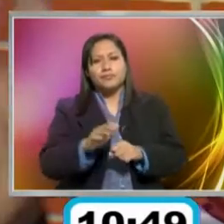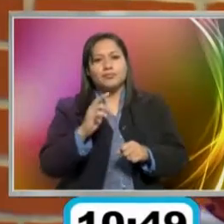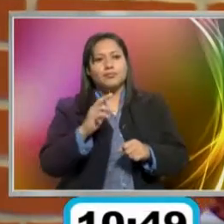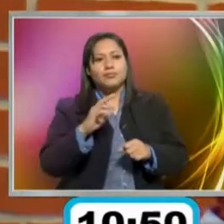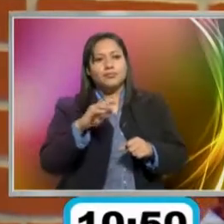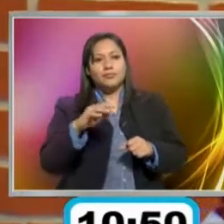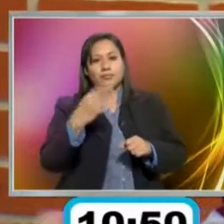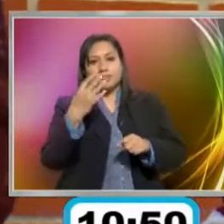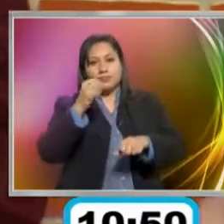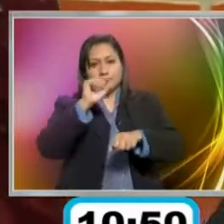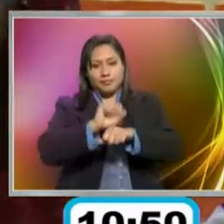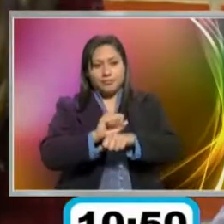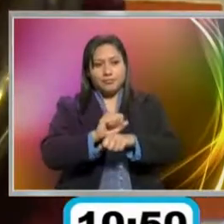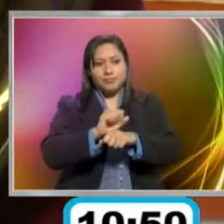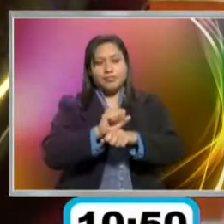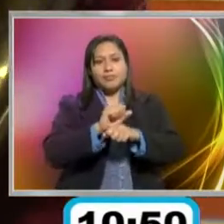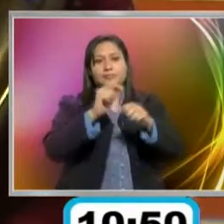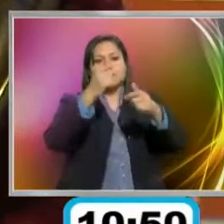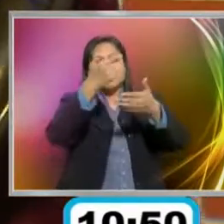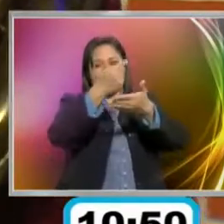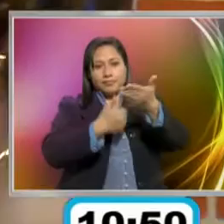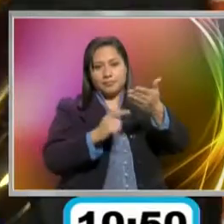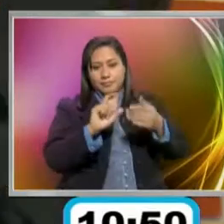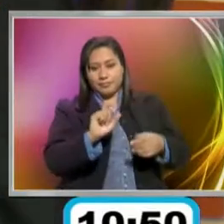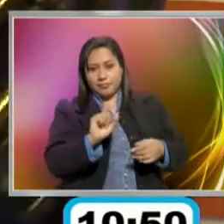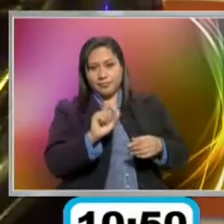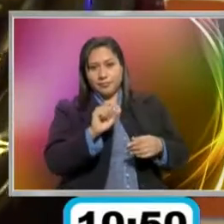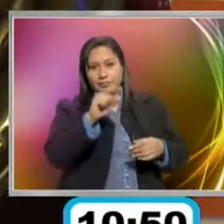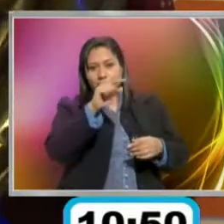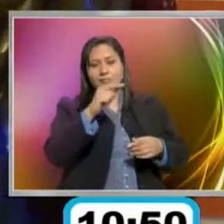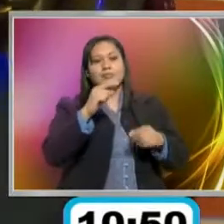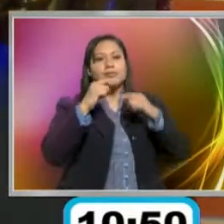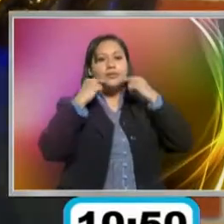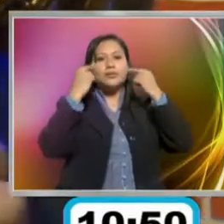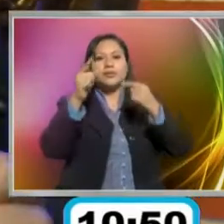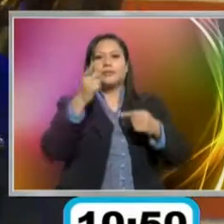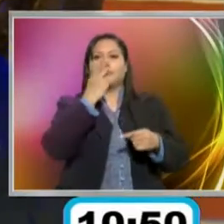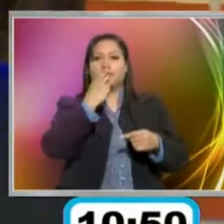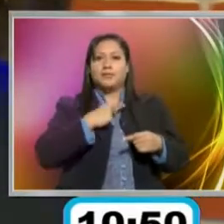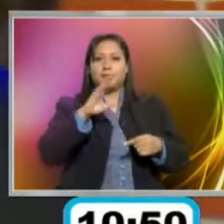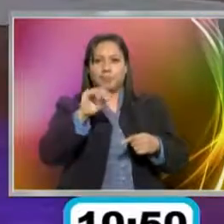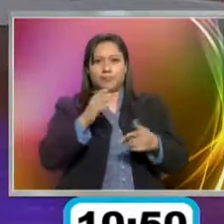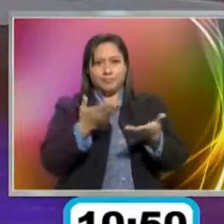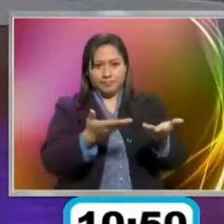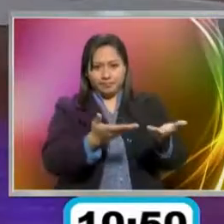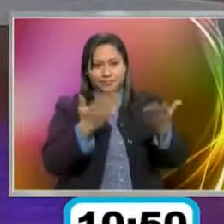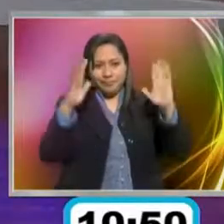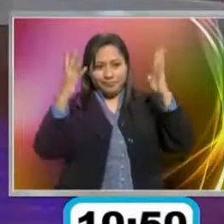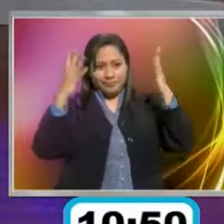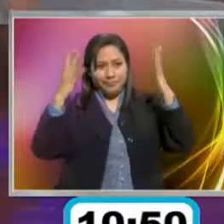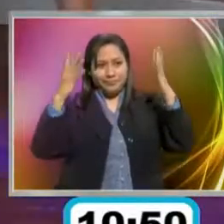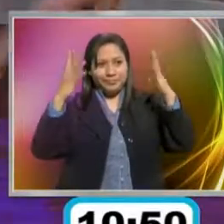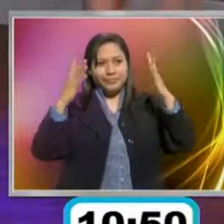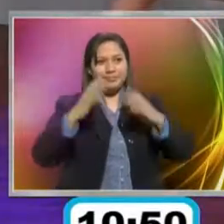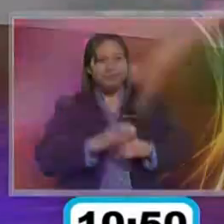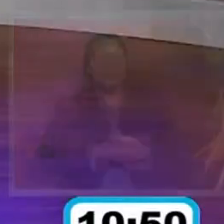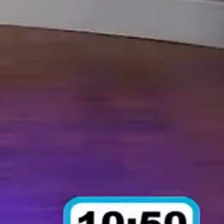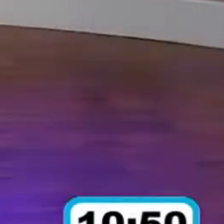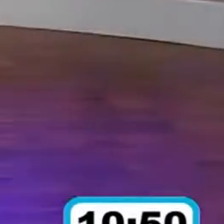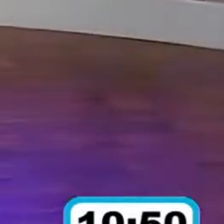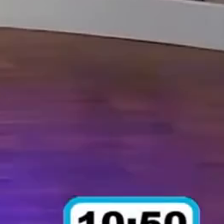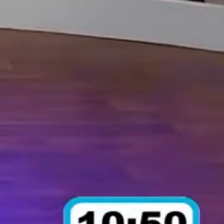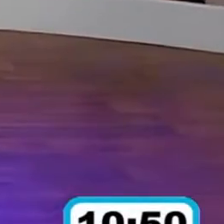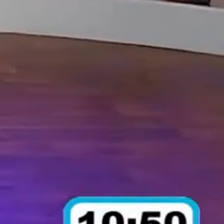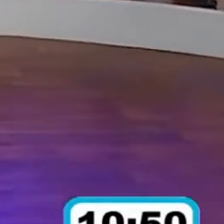más de 14 semanas en los primeros 20 lugares a nivel nacional. Sonriendo me dijo adiós. Pues adelante. Ándale, gracias.